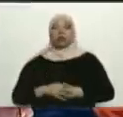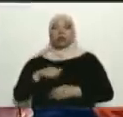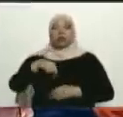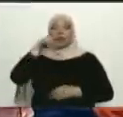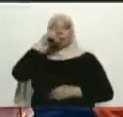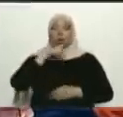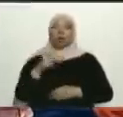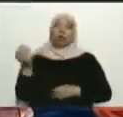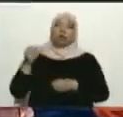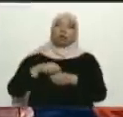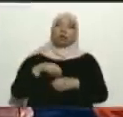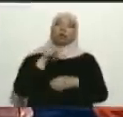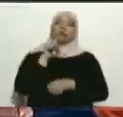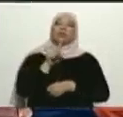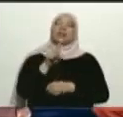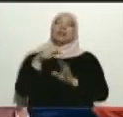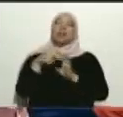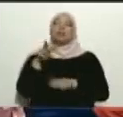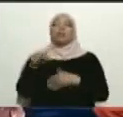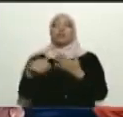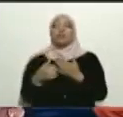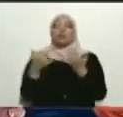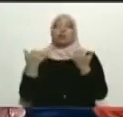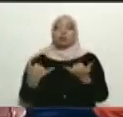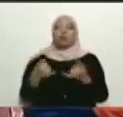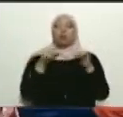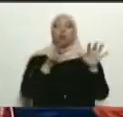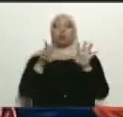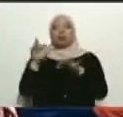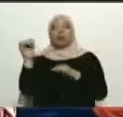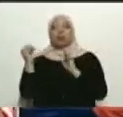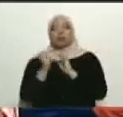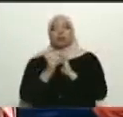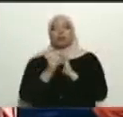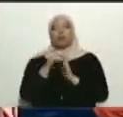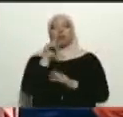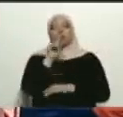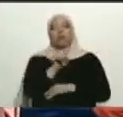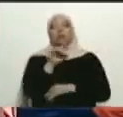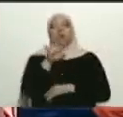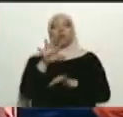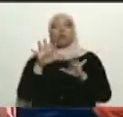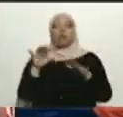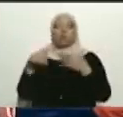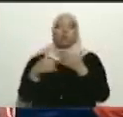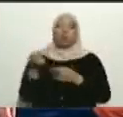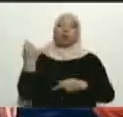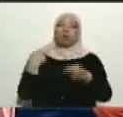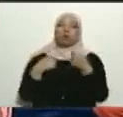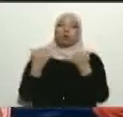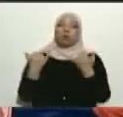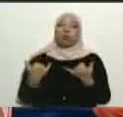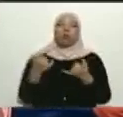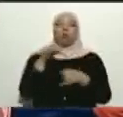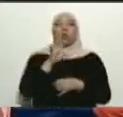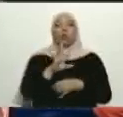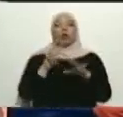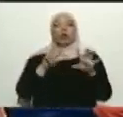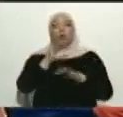alcanzamos ciento doce millones novecientos ochenta y cinco mil ciento cuarenta y cuatro transacciones eso supone un